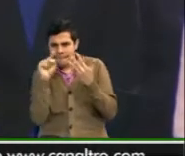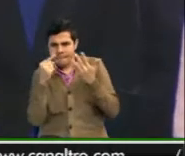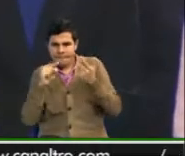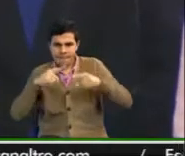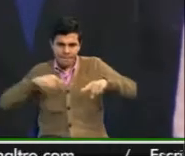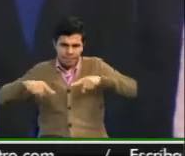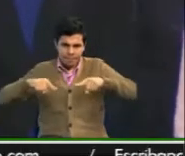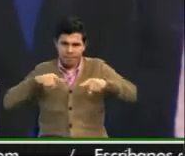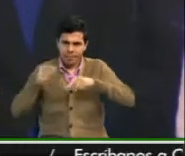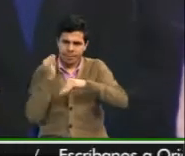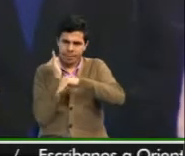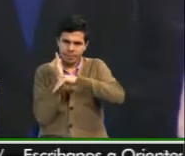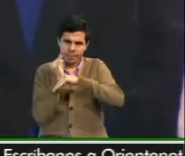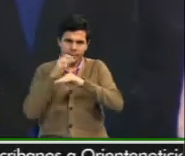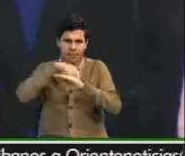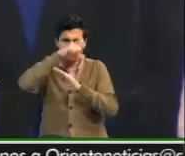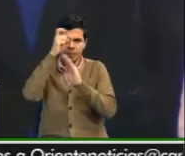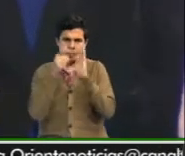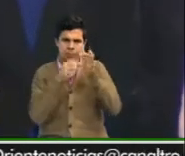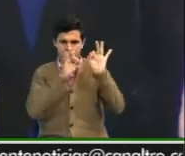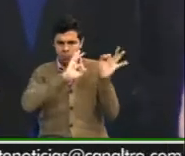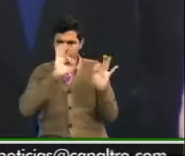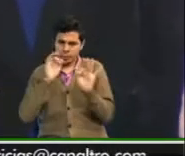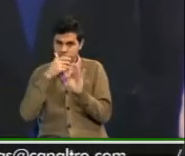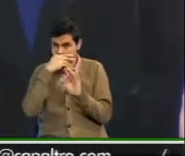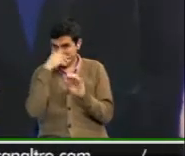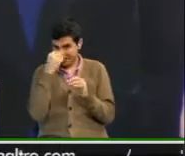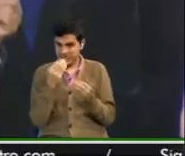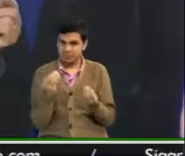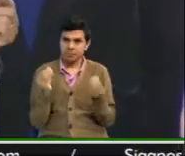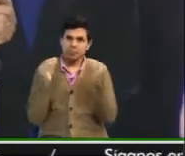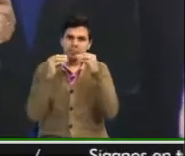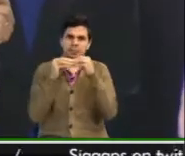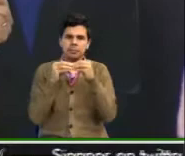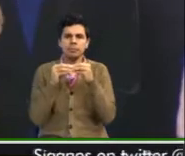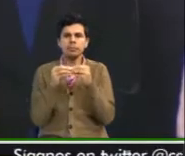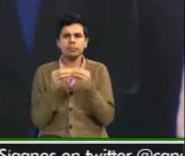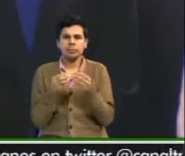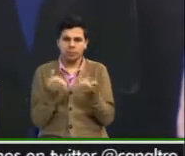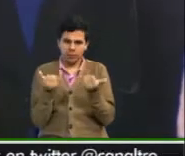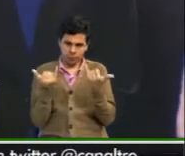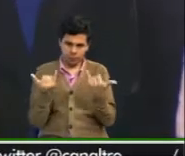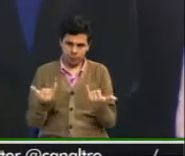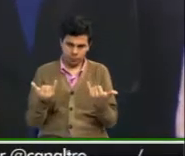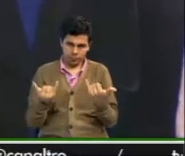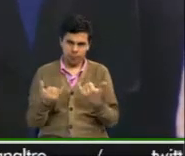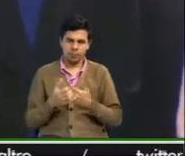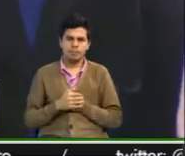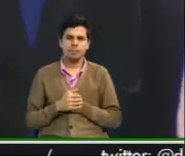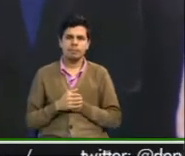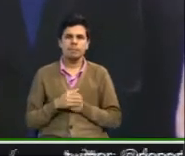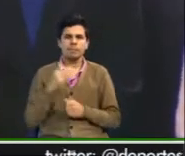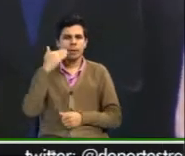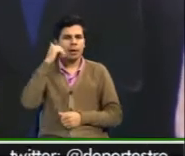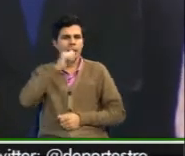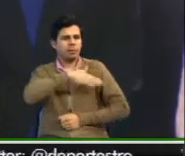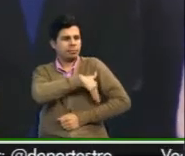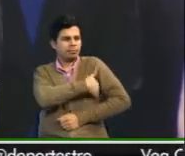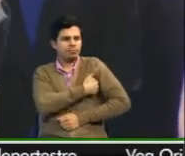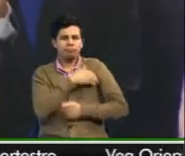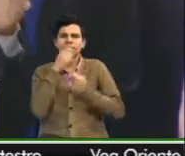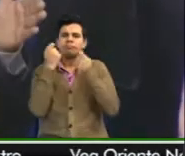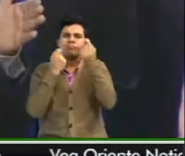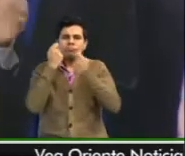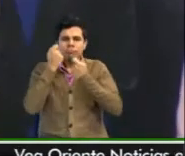oferta institucional por ejemplo en el día de hoy la ministra de comercio y la